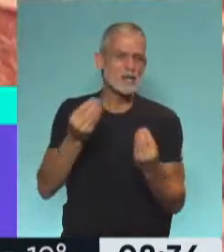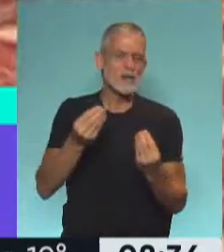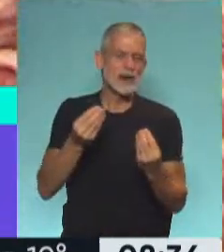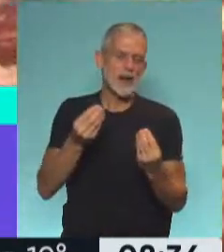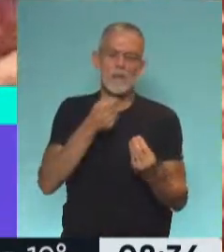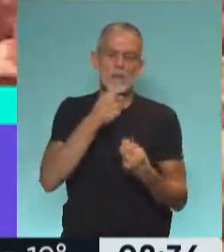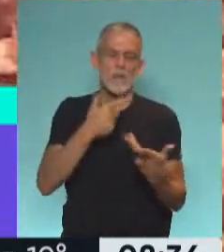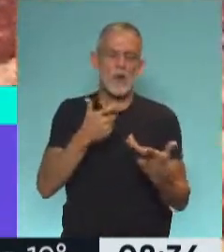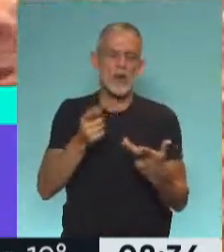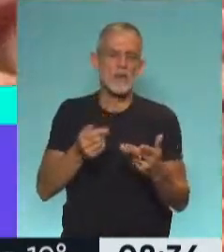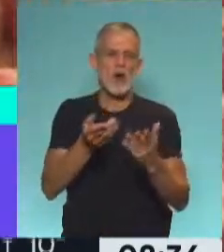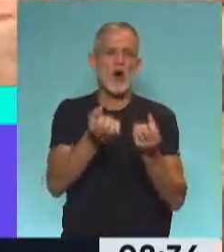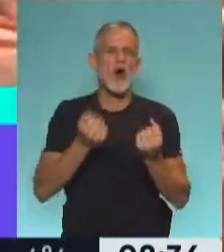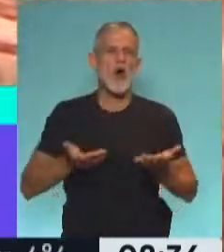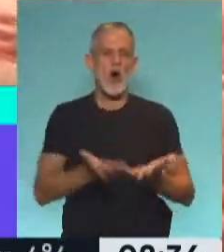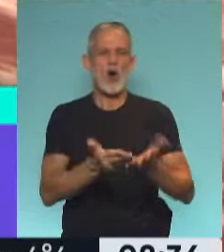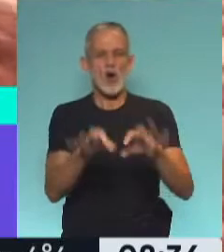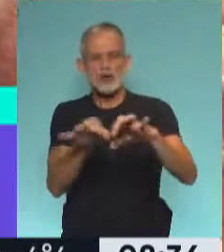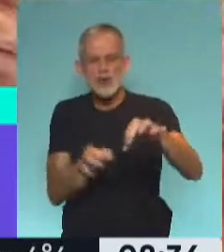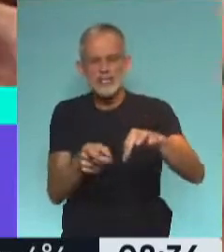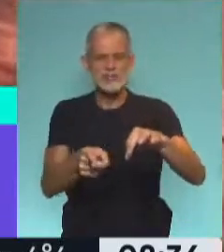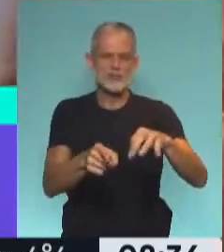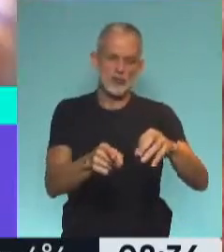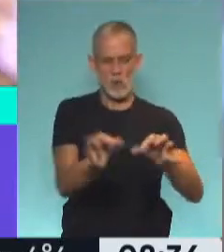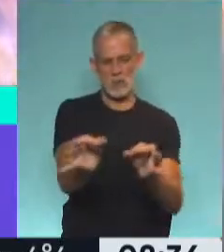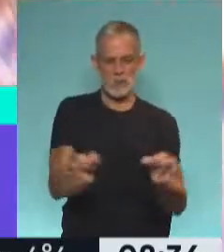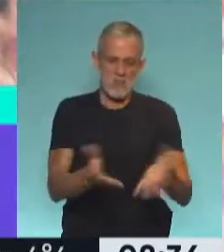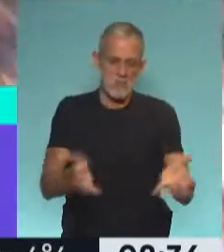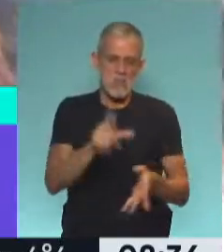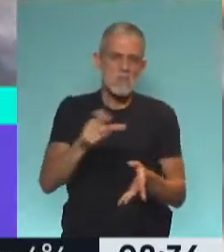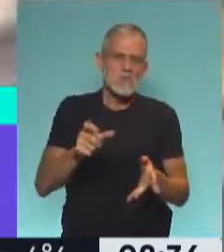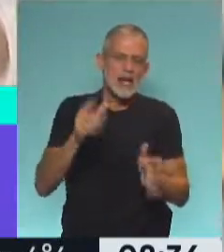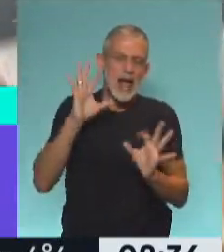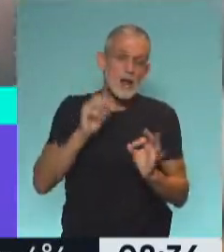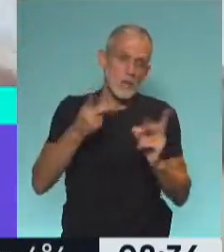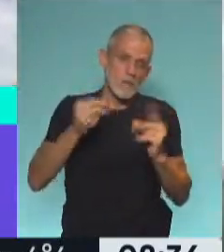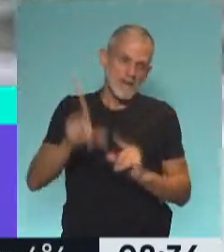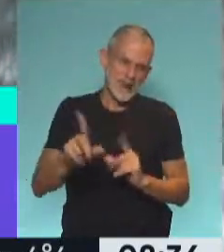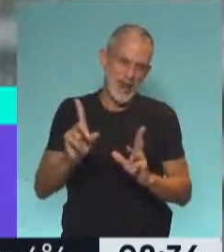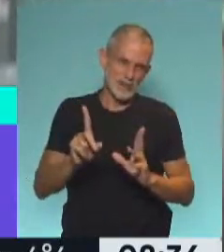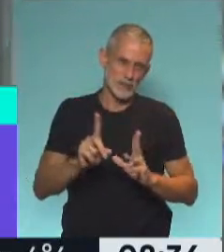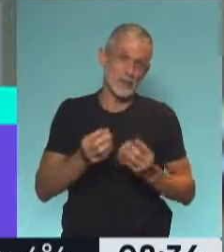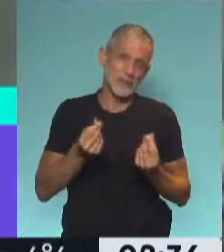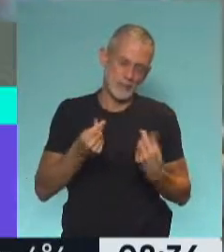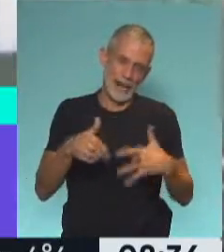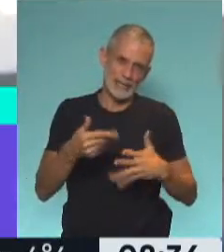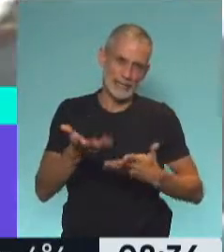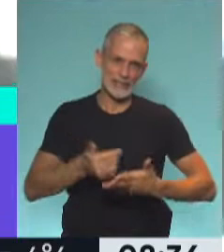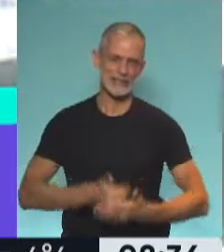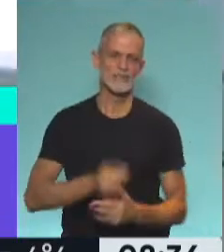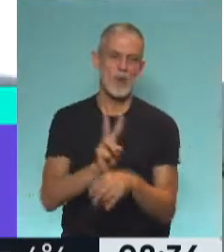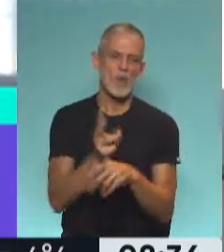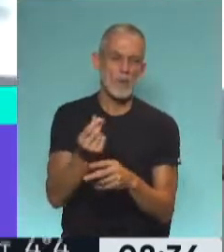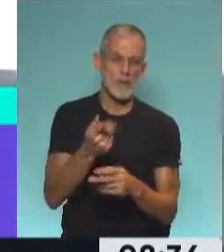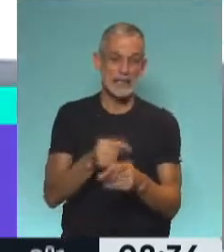Por ejemplo, lo podés tirar al horno con un par de choricitos, por ejemplo, para que la gente lleve algo más económico. Que estire un poco también, ¿no? Claro, exactamente.